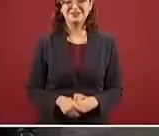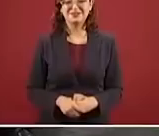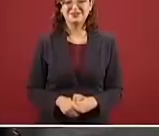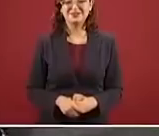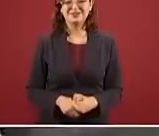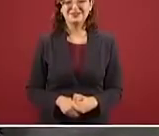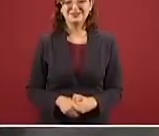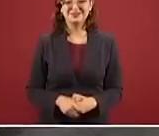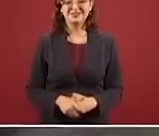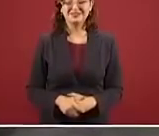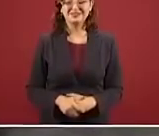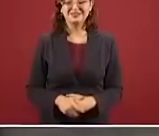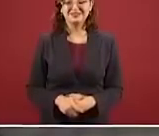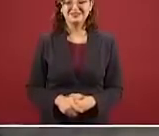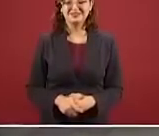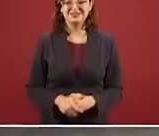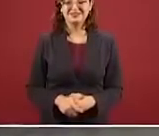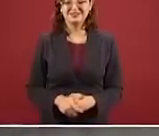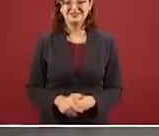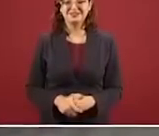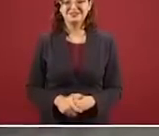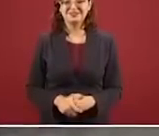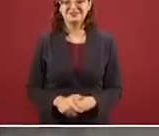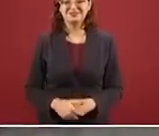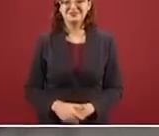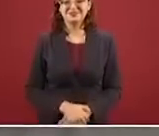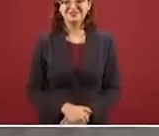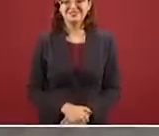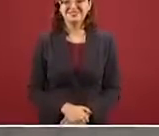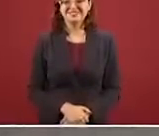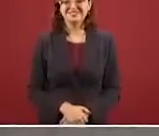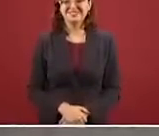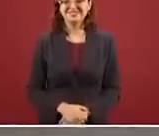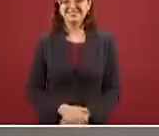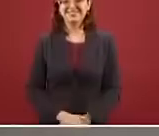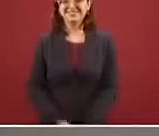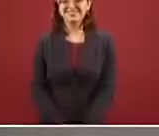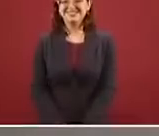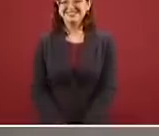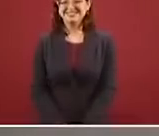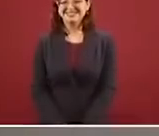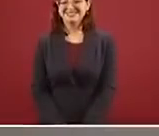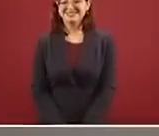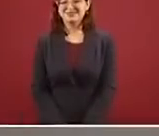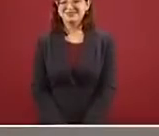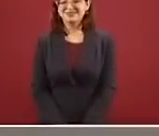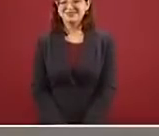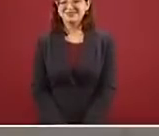cacho, no te la veo.